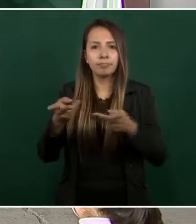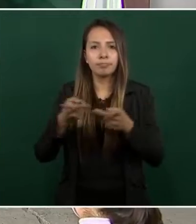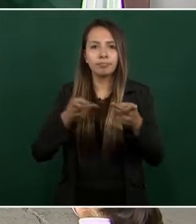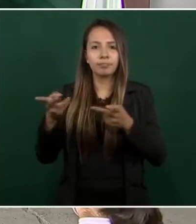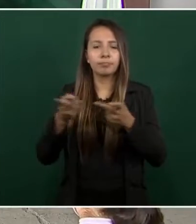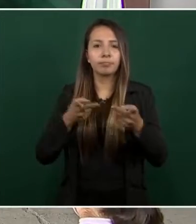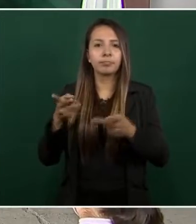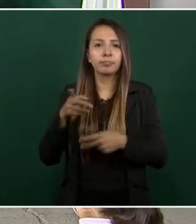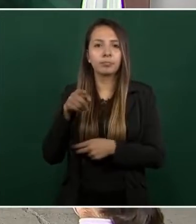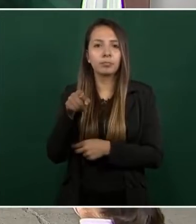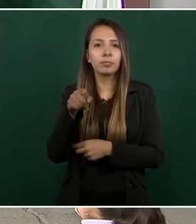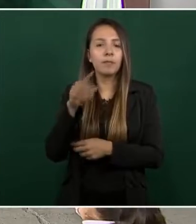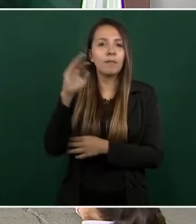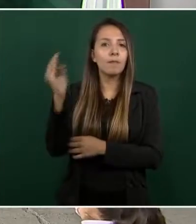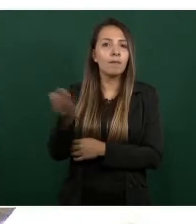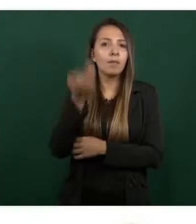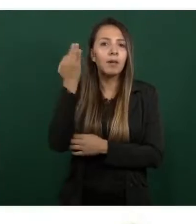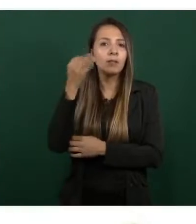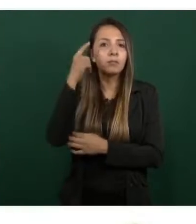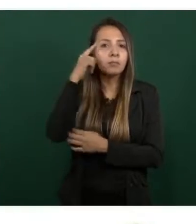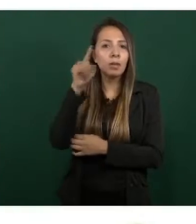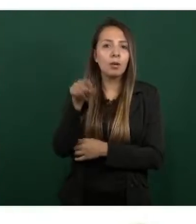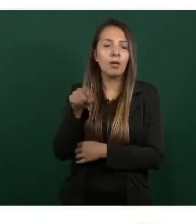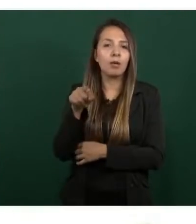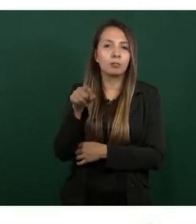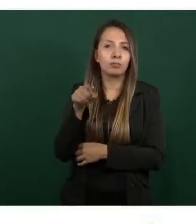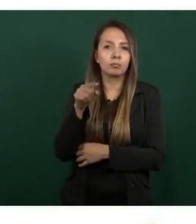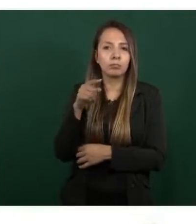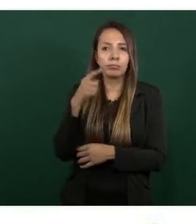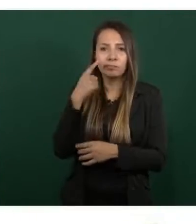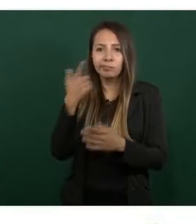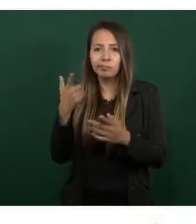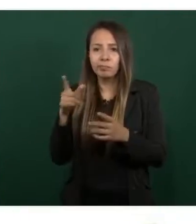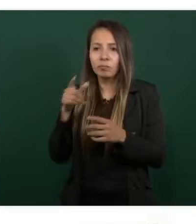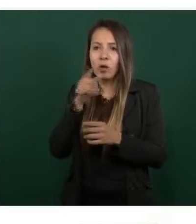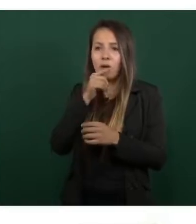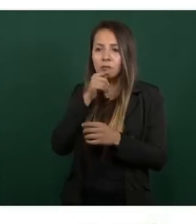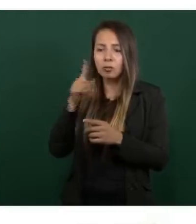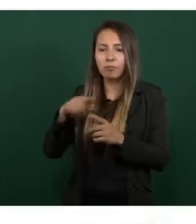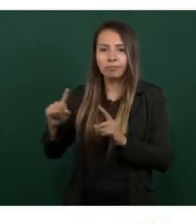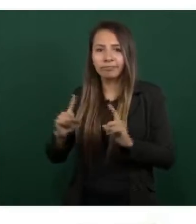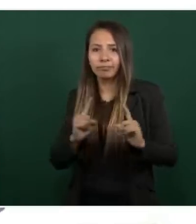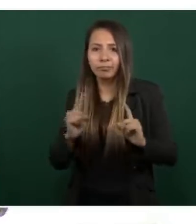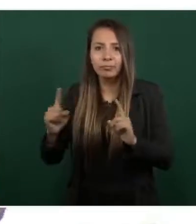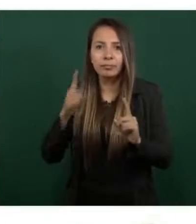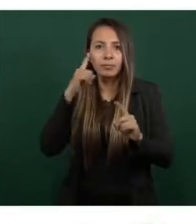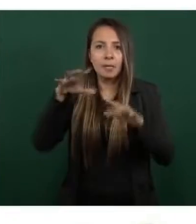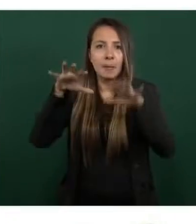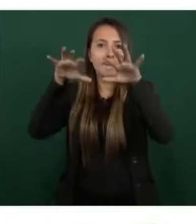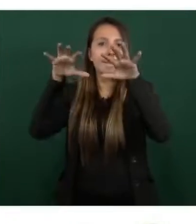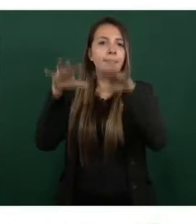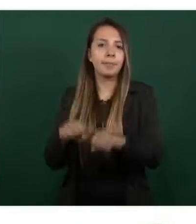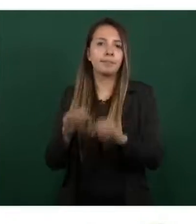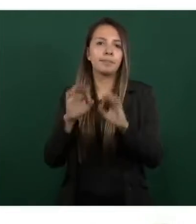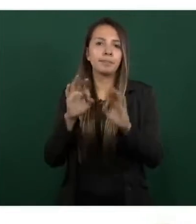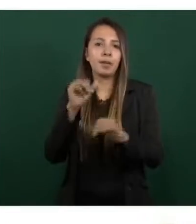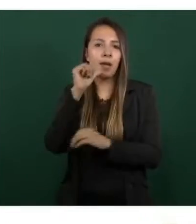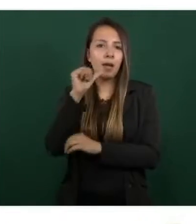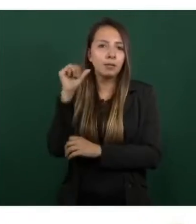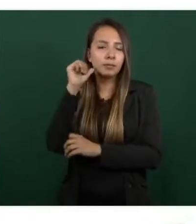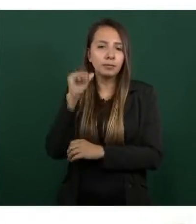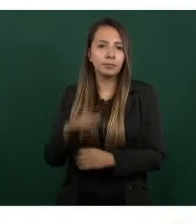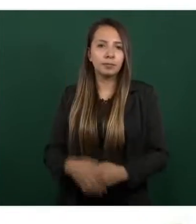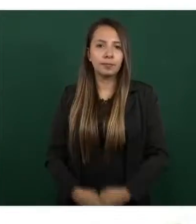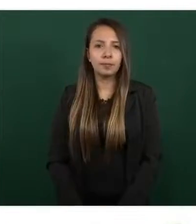instancias federales de inteligencia para poder detener lo que se logró el día de ayer. Adelante, por